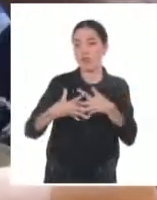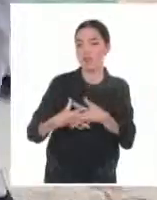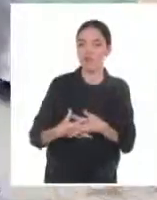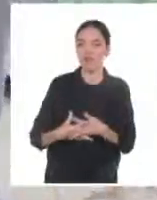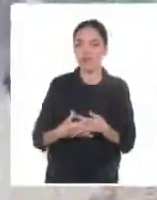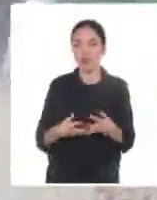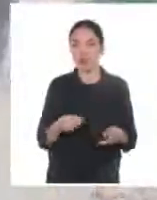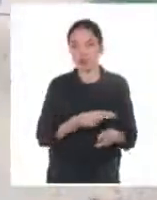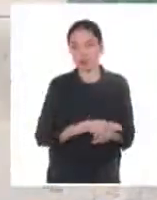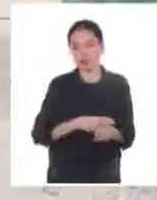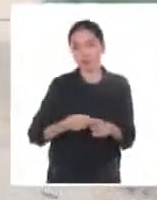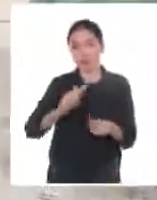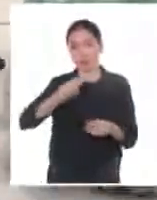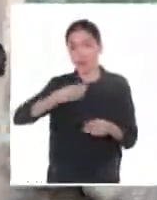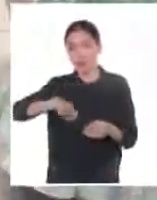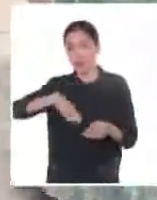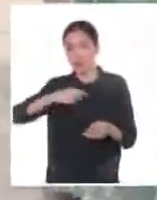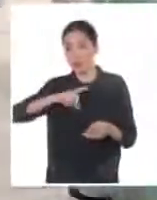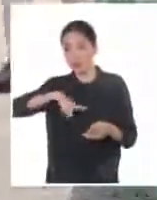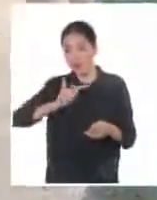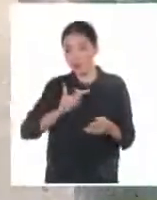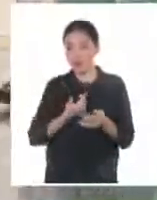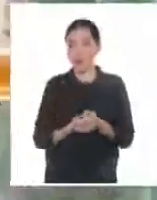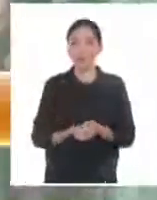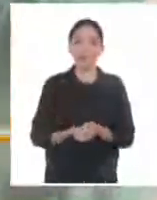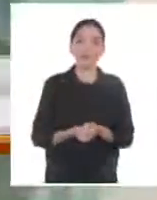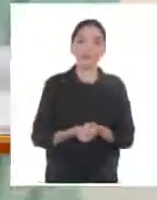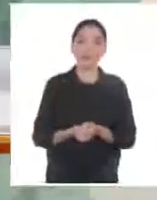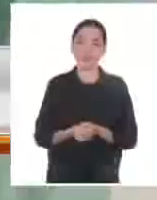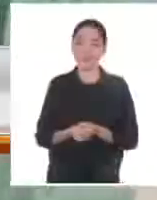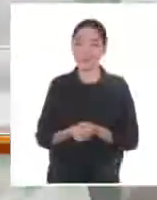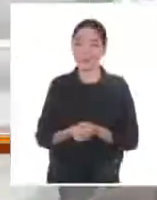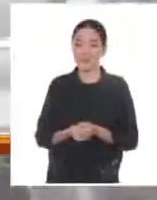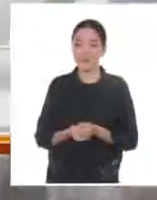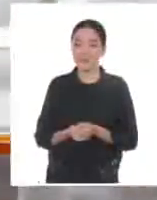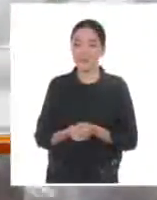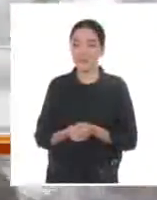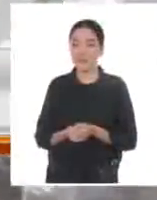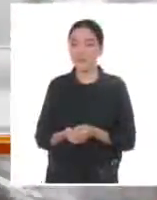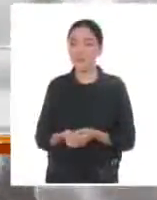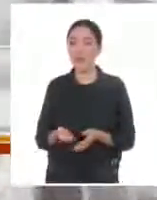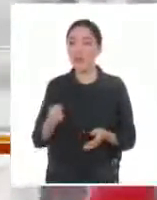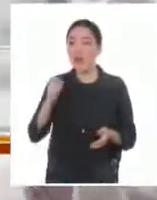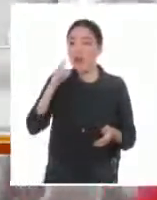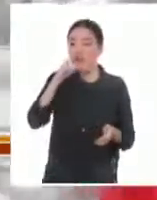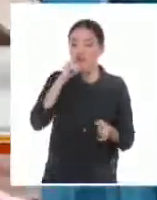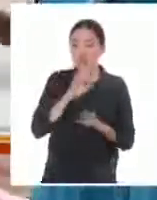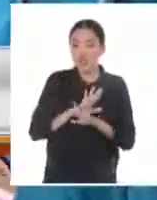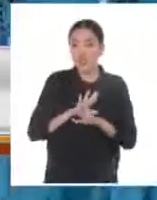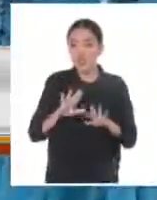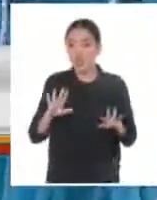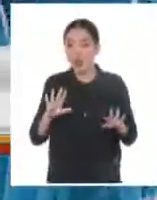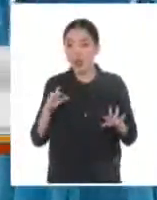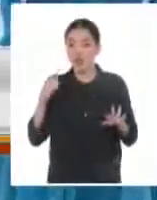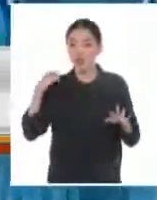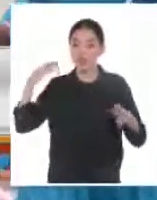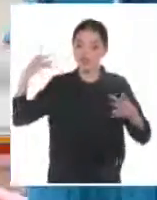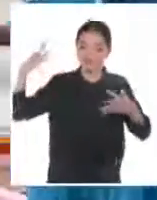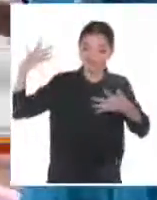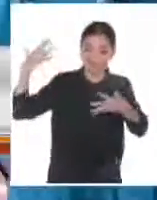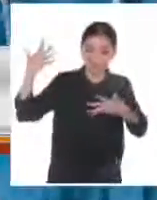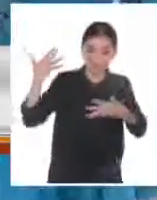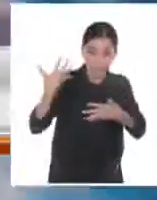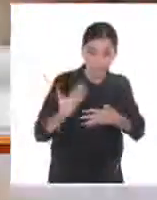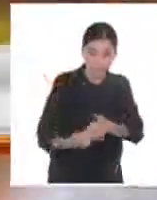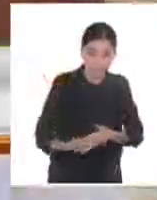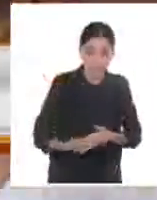una hermandad religiosa de Brasil de fines del siglo XIX, que tienen un culto que le